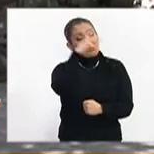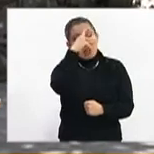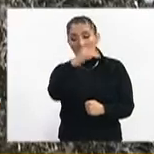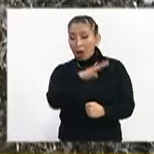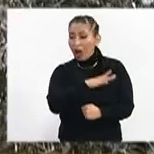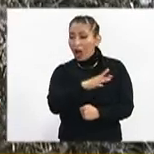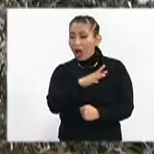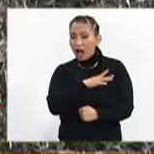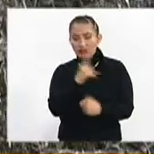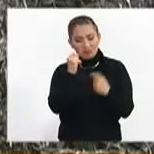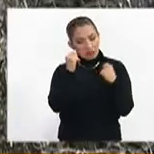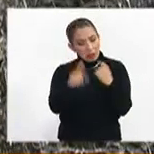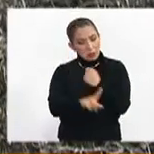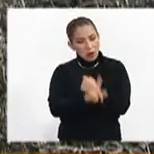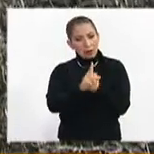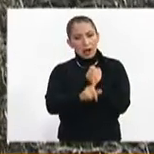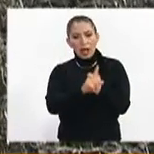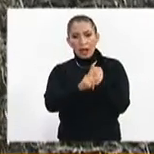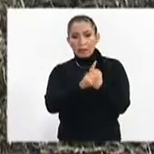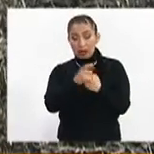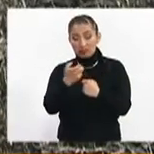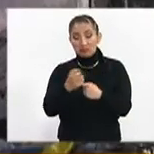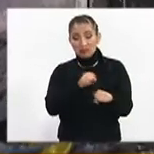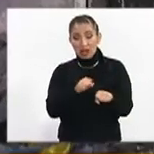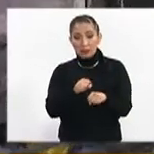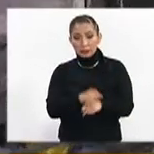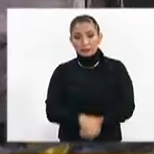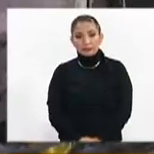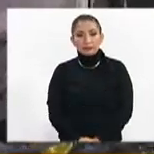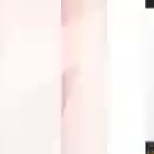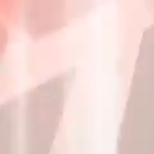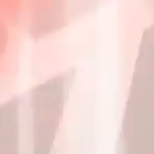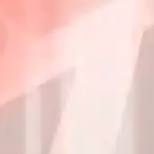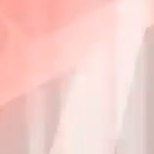México ante adversidades como los terremotos.